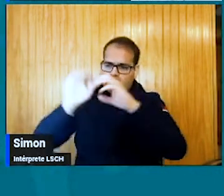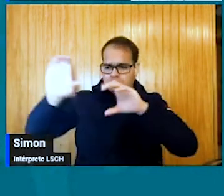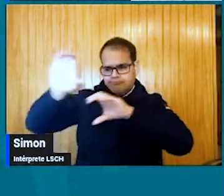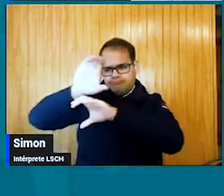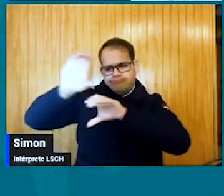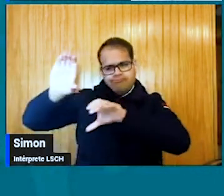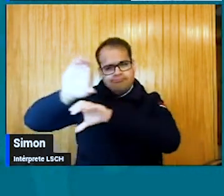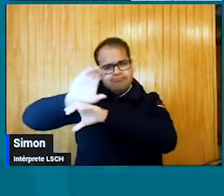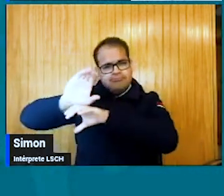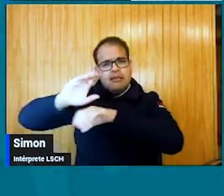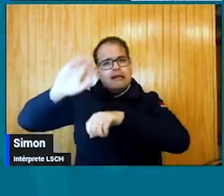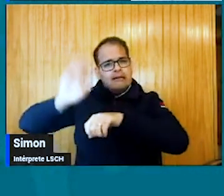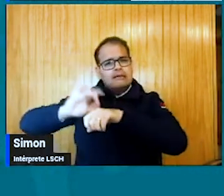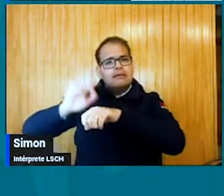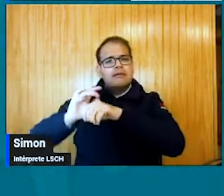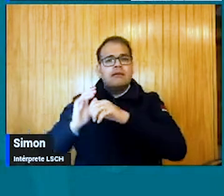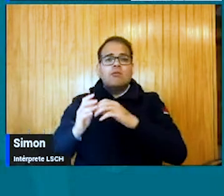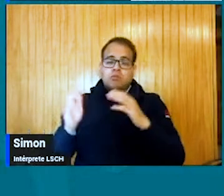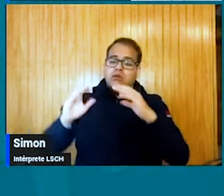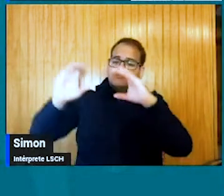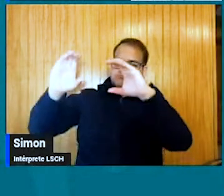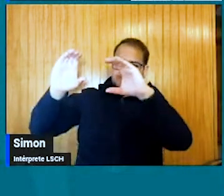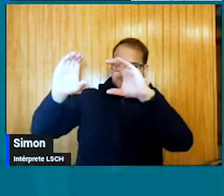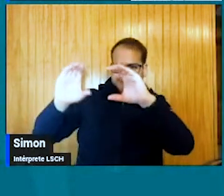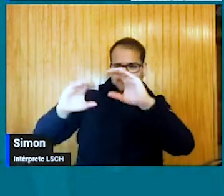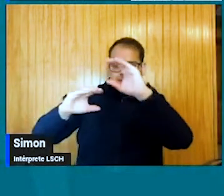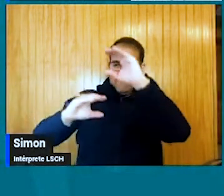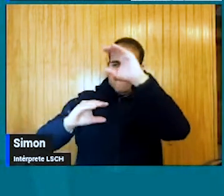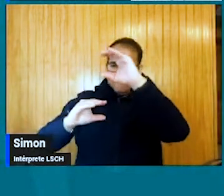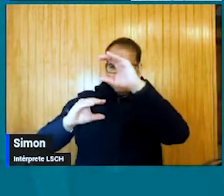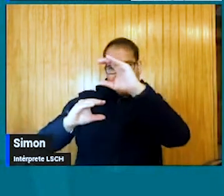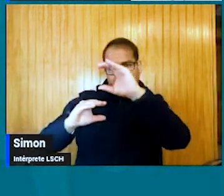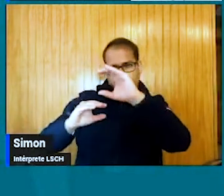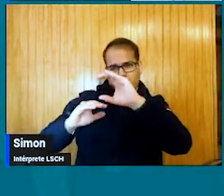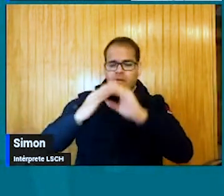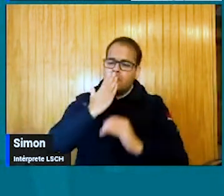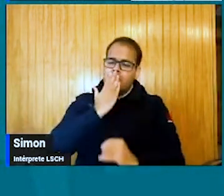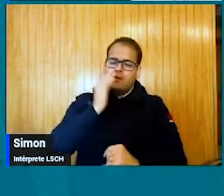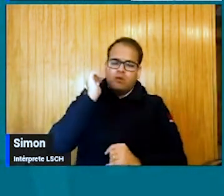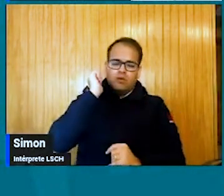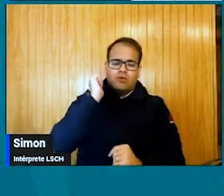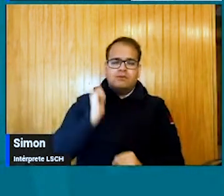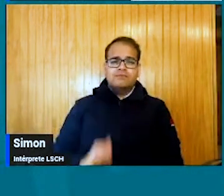Bueno, claramente, mientras más bajo se encuentre, mejor.